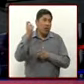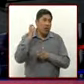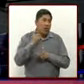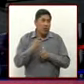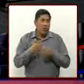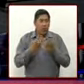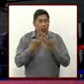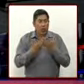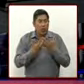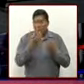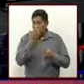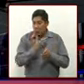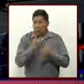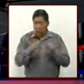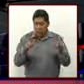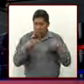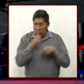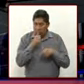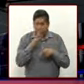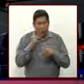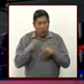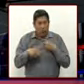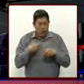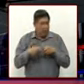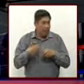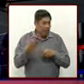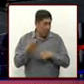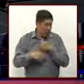propiedad privada. Más de 3 años y no hay un solo problema.